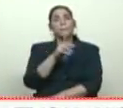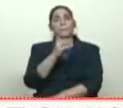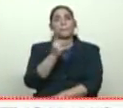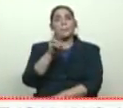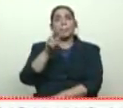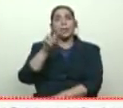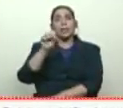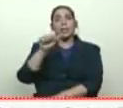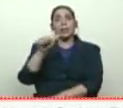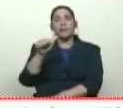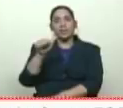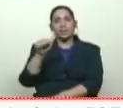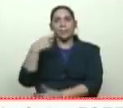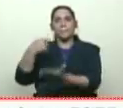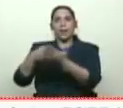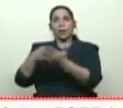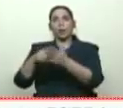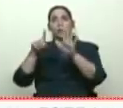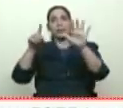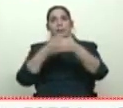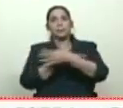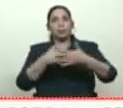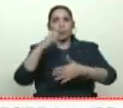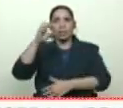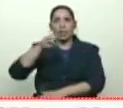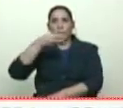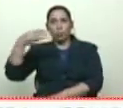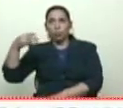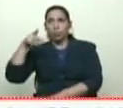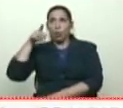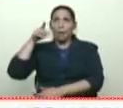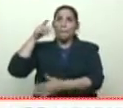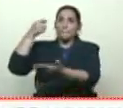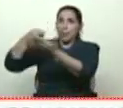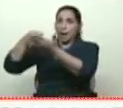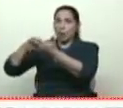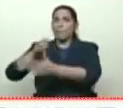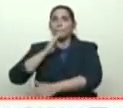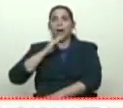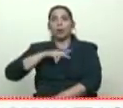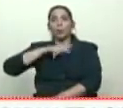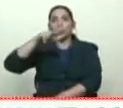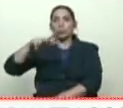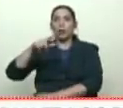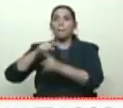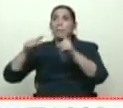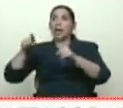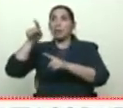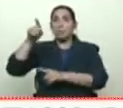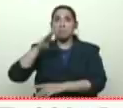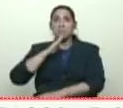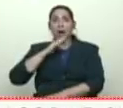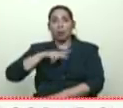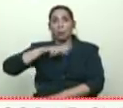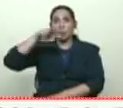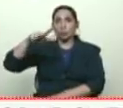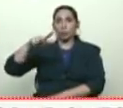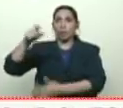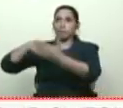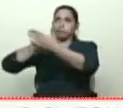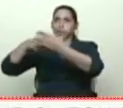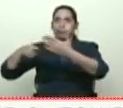de euros. Y los 6 millones de euros lo bloquearon y están bloqueados. ¿Qué debe hacer Naciones Unidas, chicos? En primer